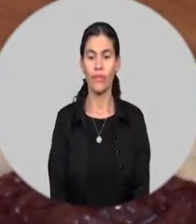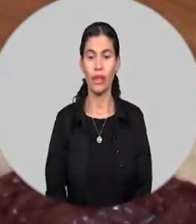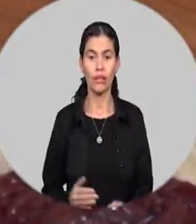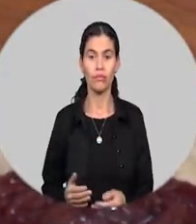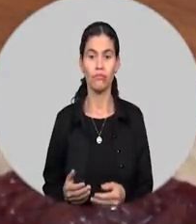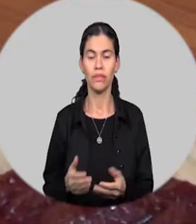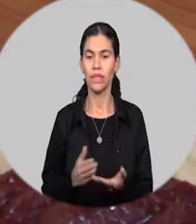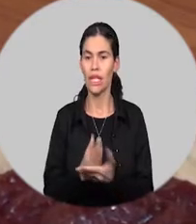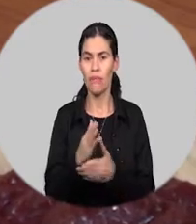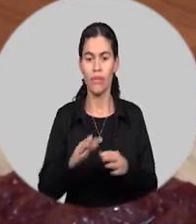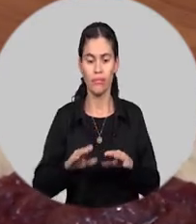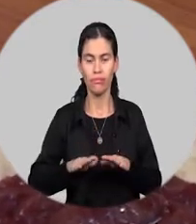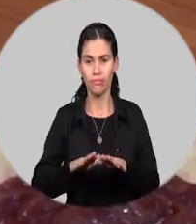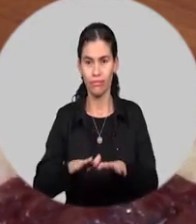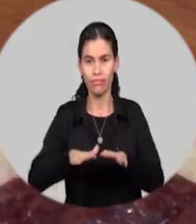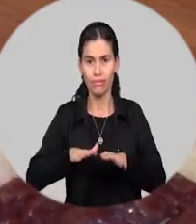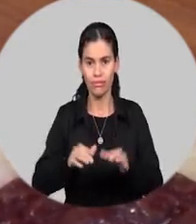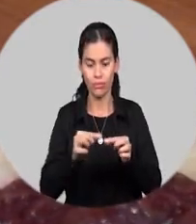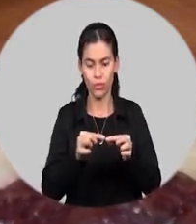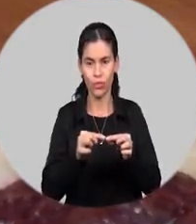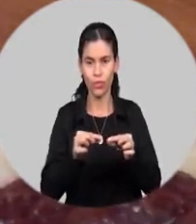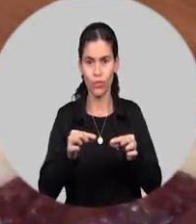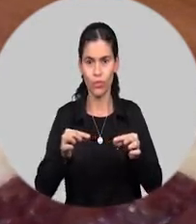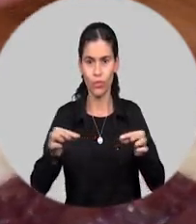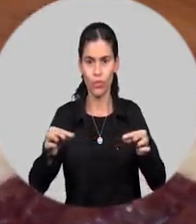Se estiran bien finas.